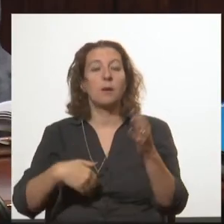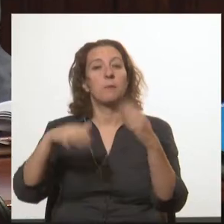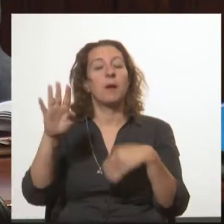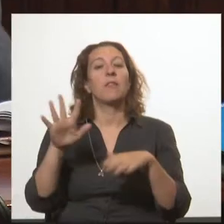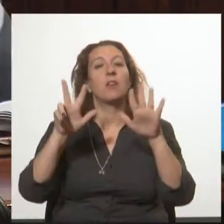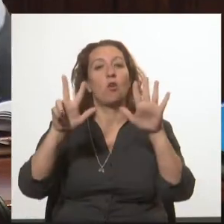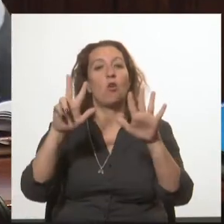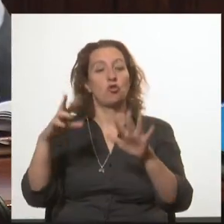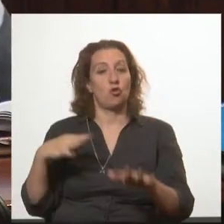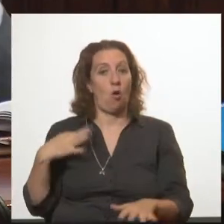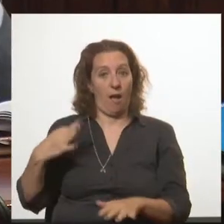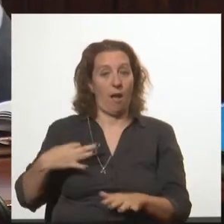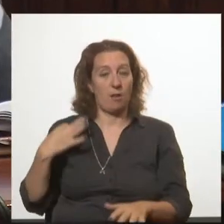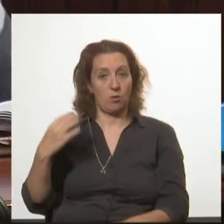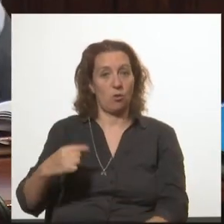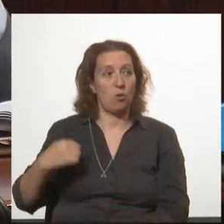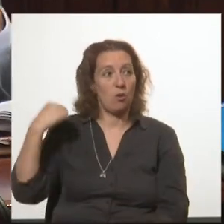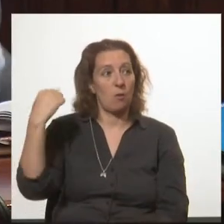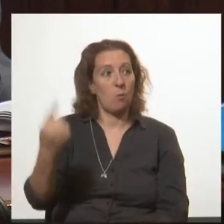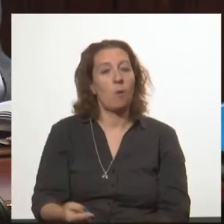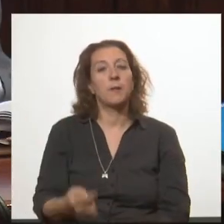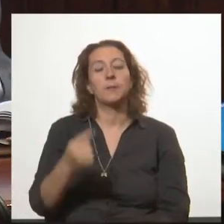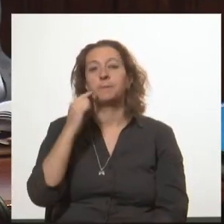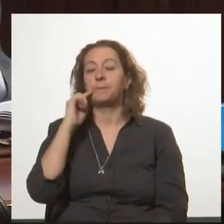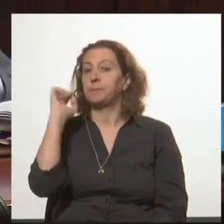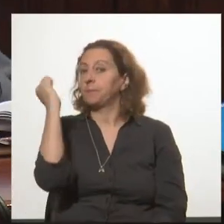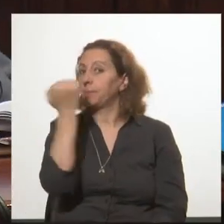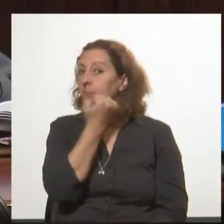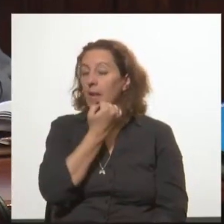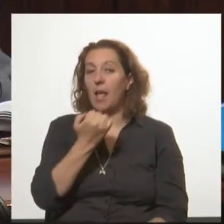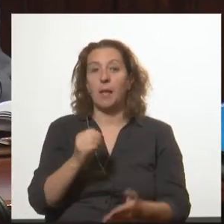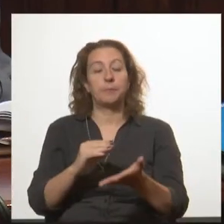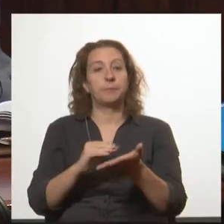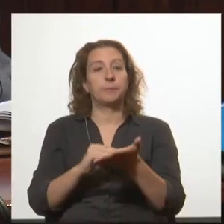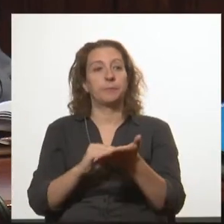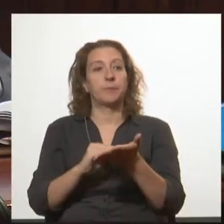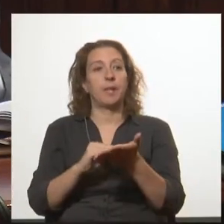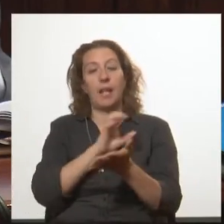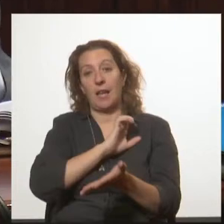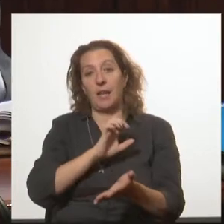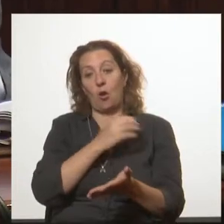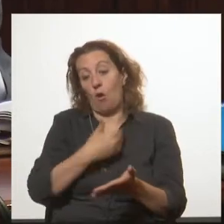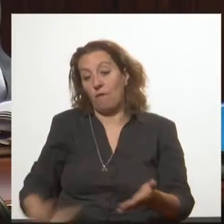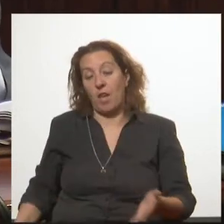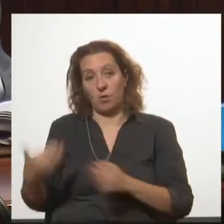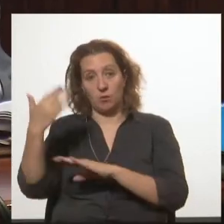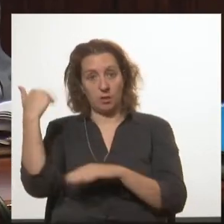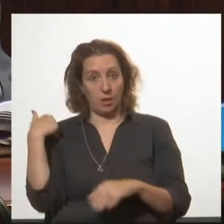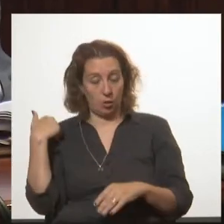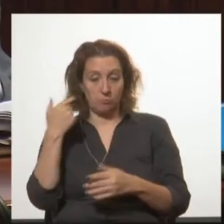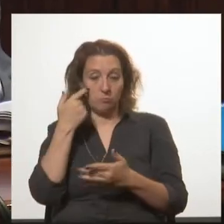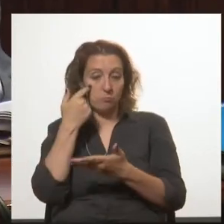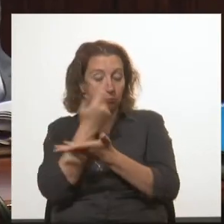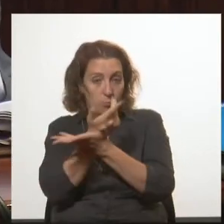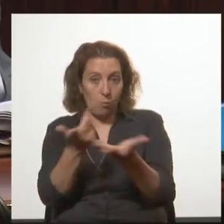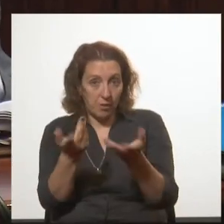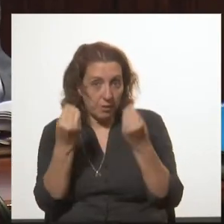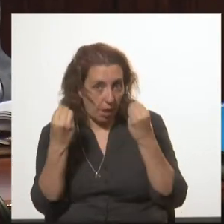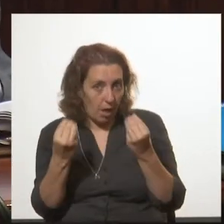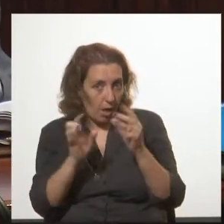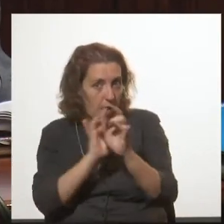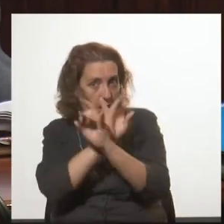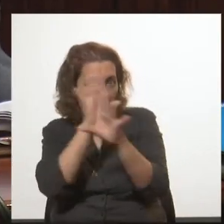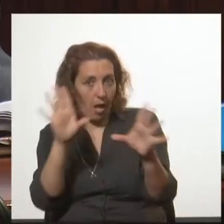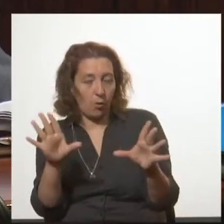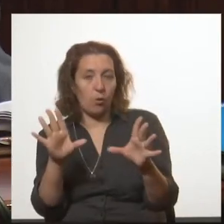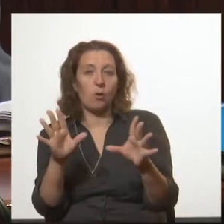relevado en secretismo de la administración anterior y con números de la auditoría de la vista queda claramente demostrado que